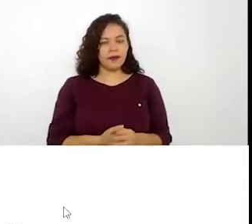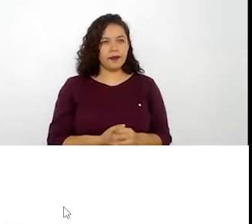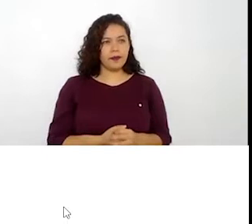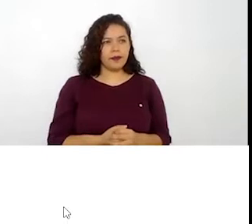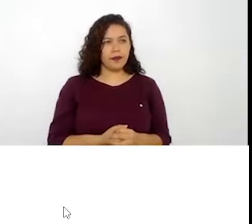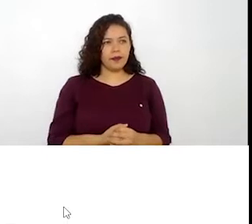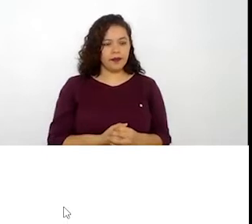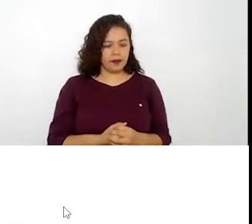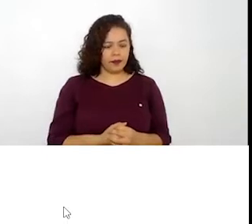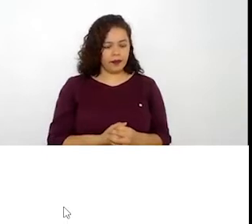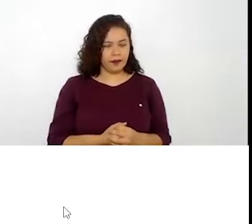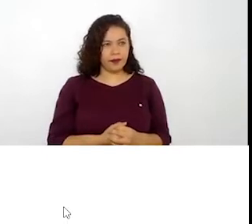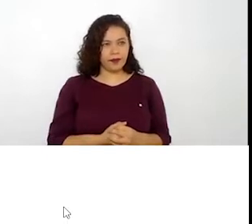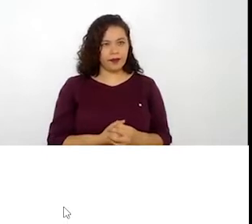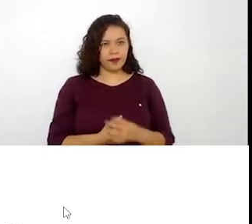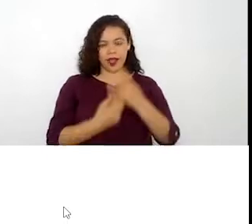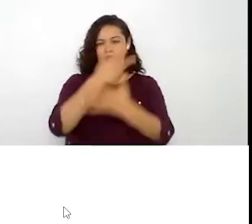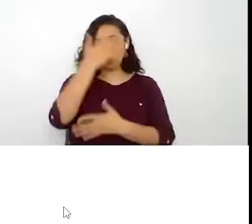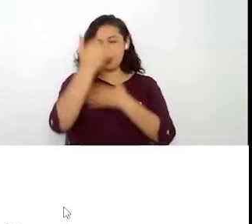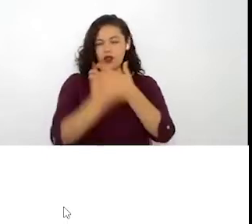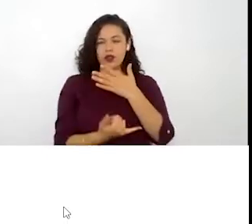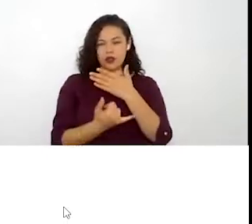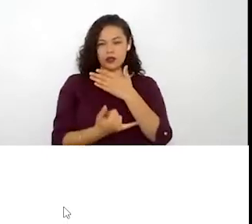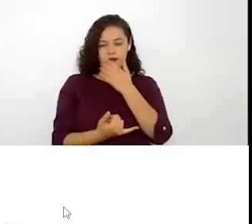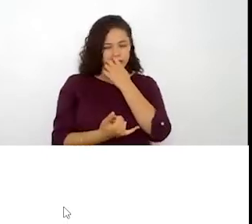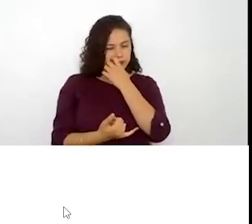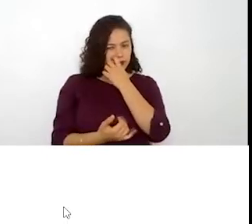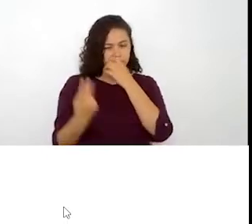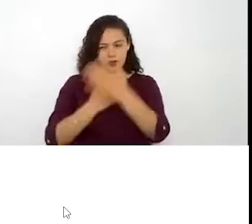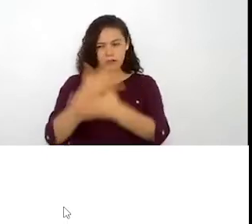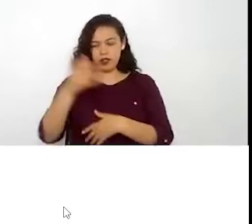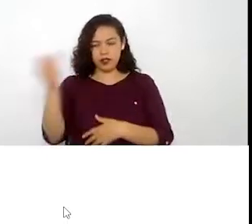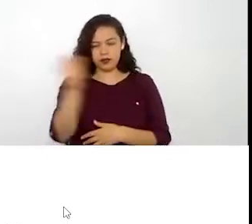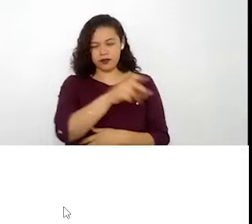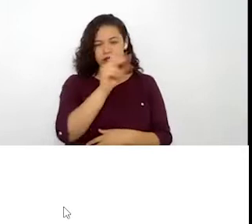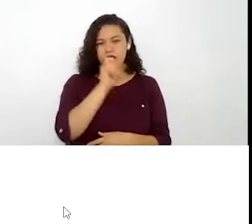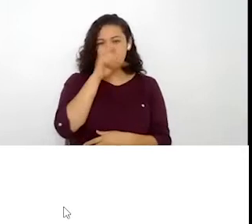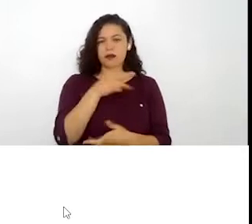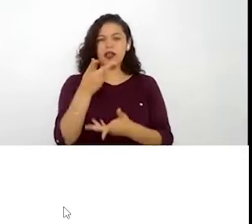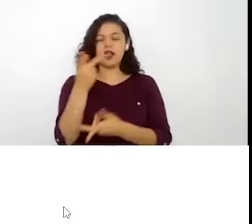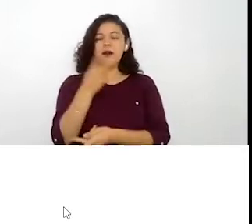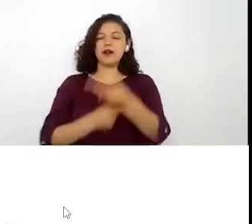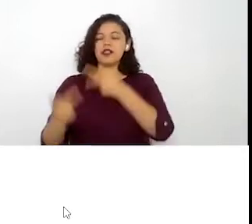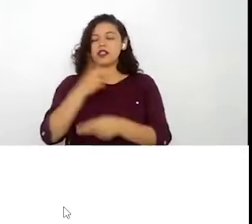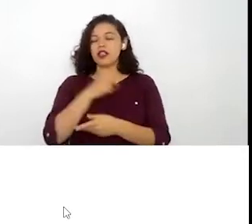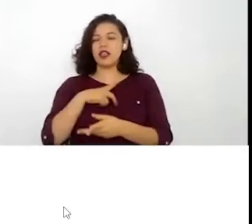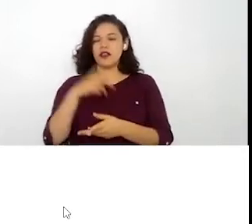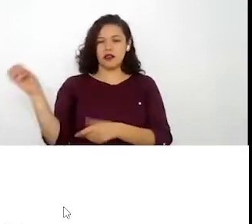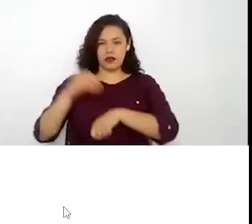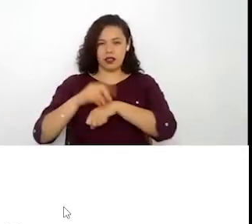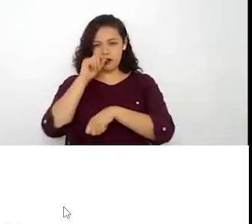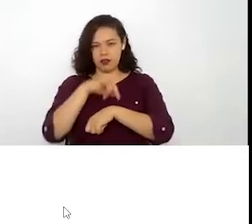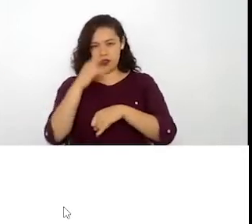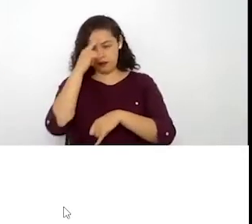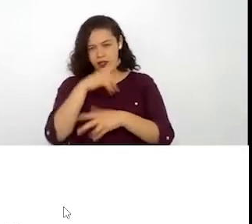asignarlos a los proyectos y se debe incluir en la percepción anual de suelos y prestaciones así como el registro de dichas erogaciones en las cuentas de costos